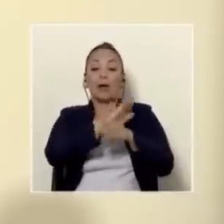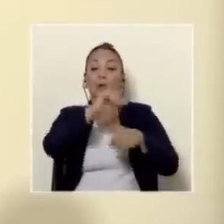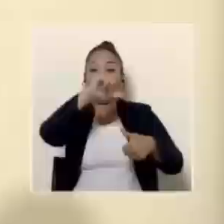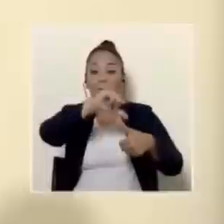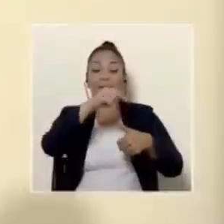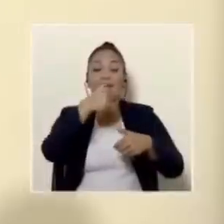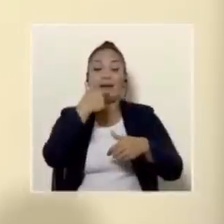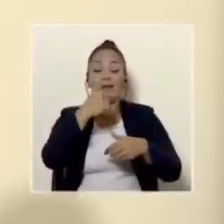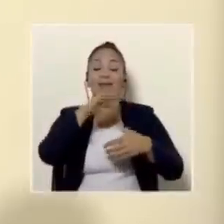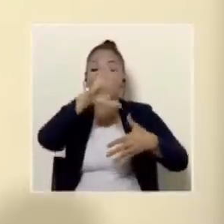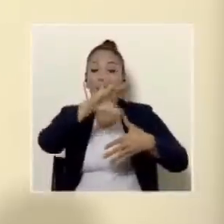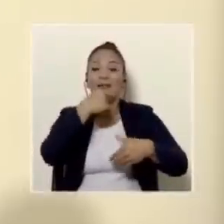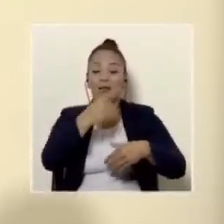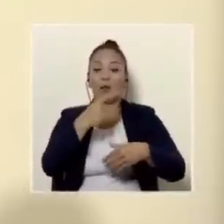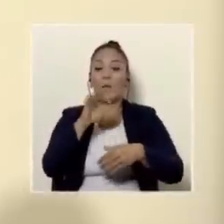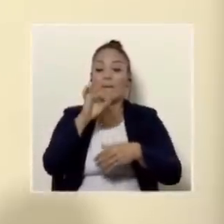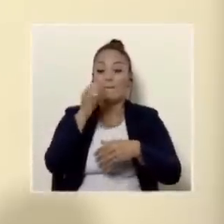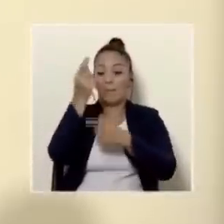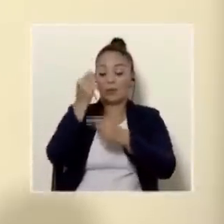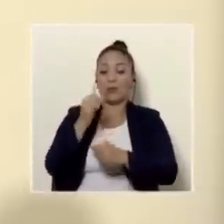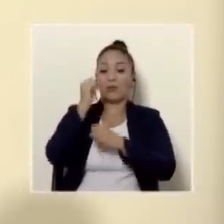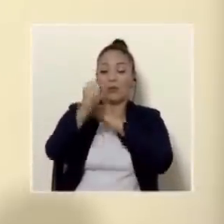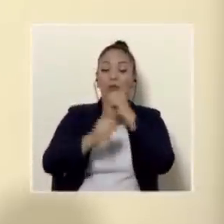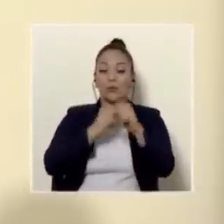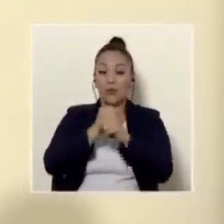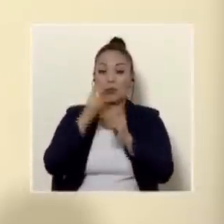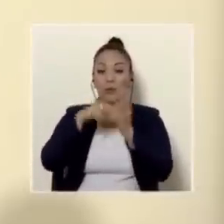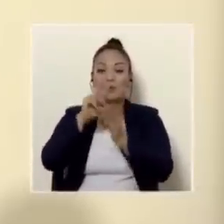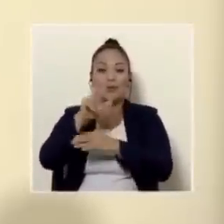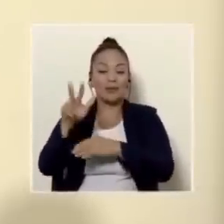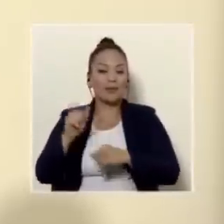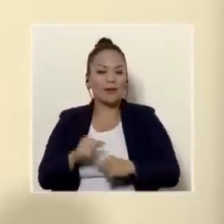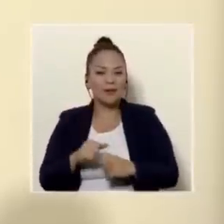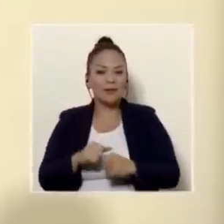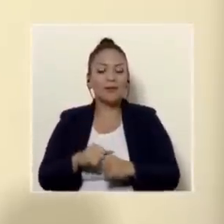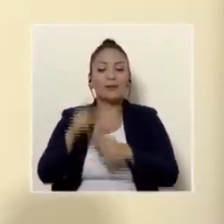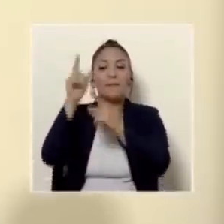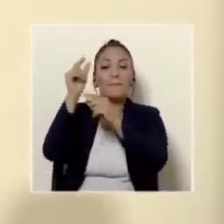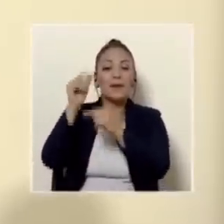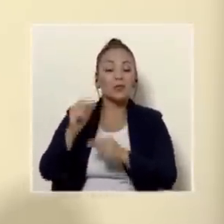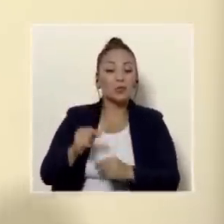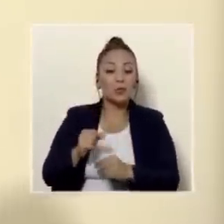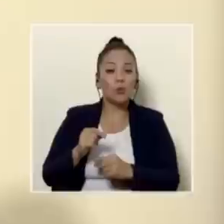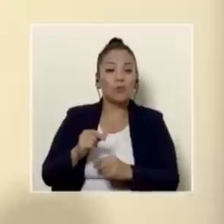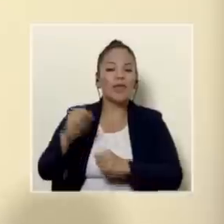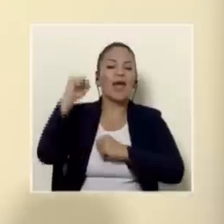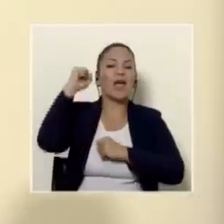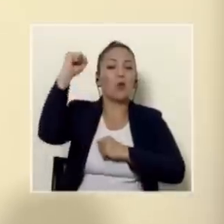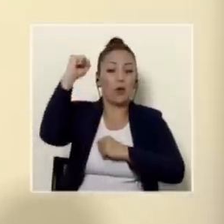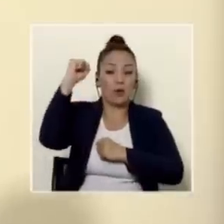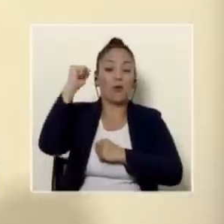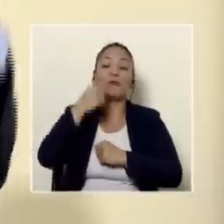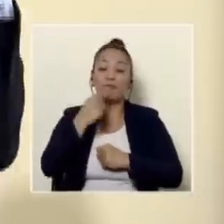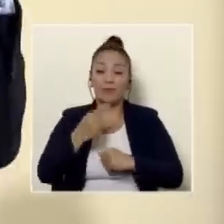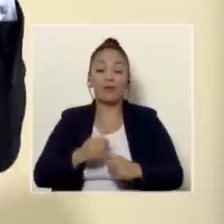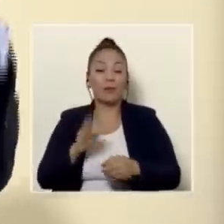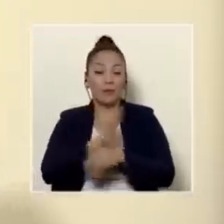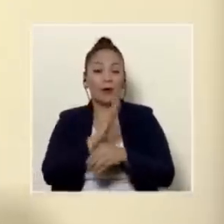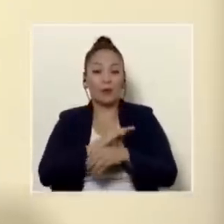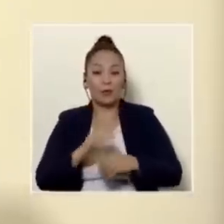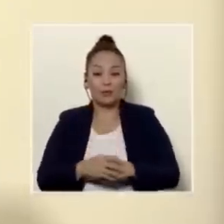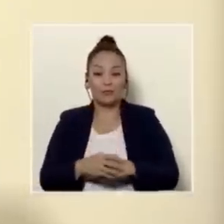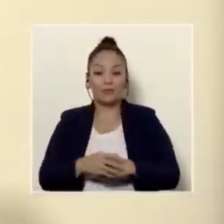que el presupuesto del año 2023 del gobierno de la República de Costa Rica es un presupuesto heroico,